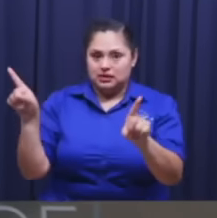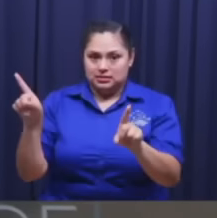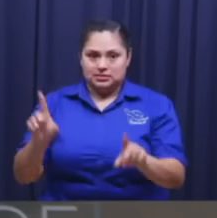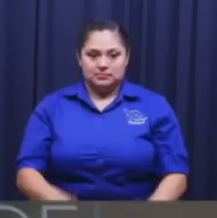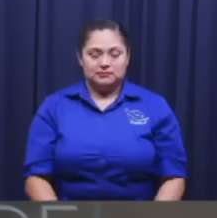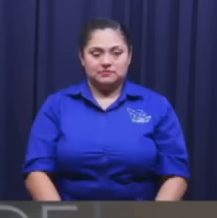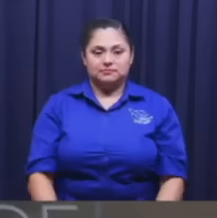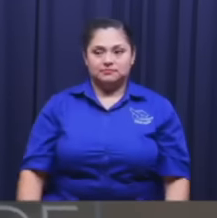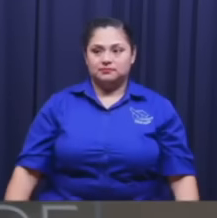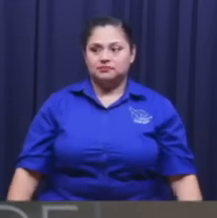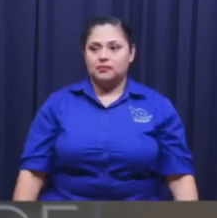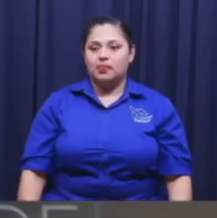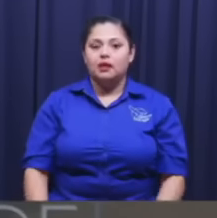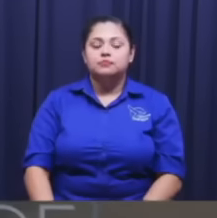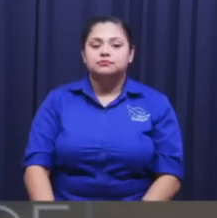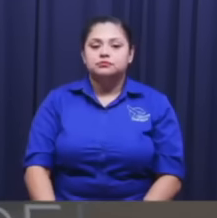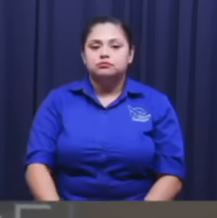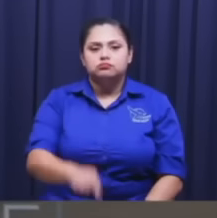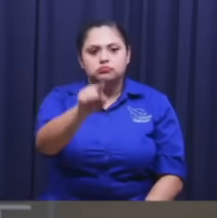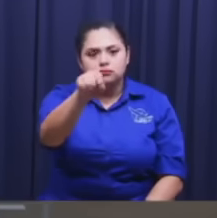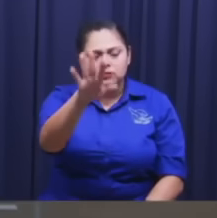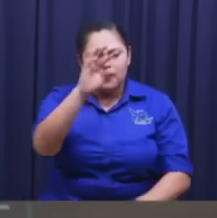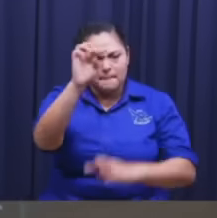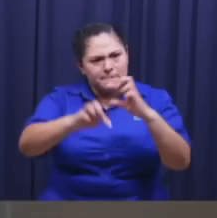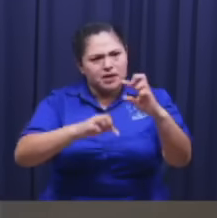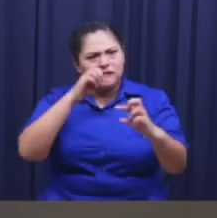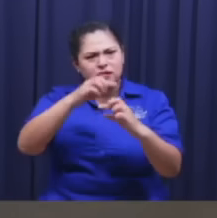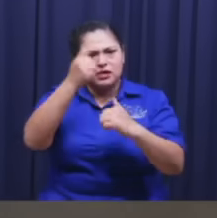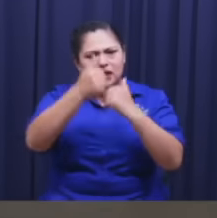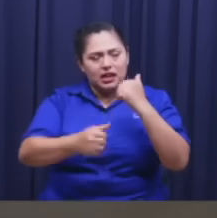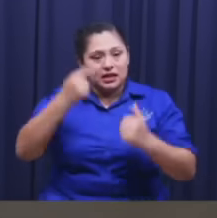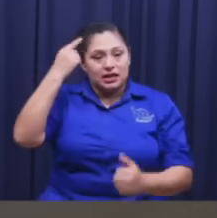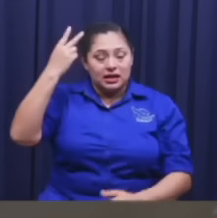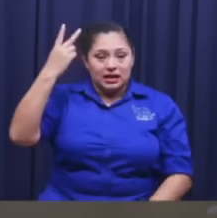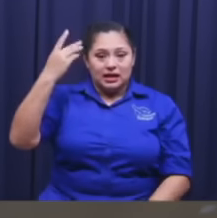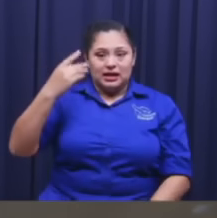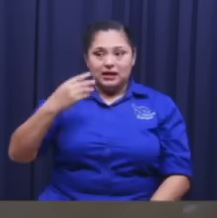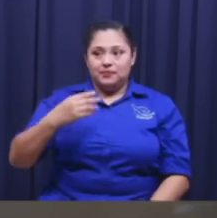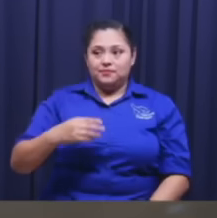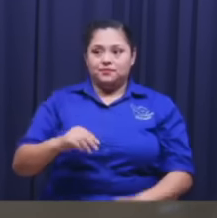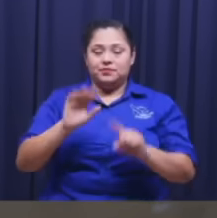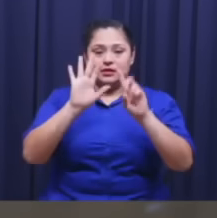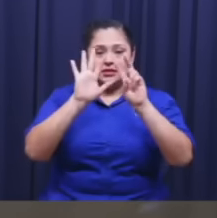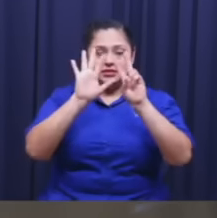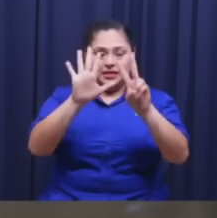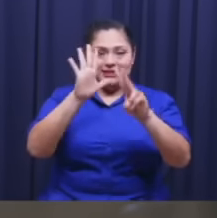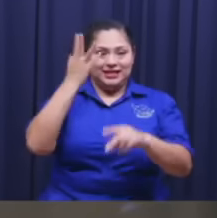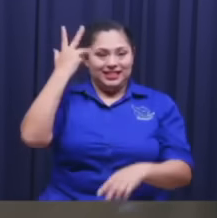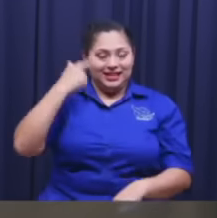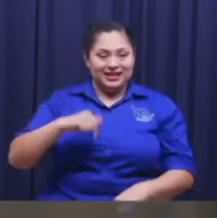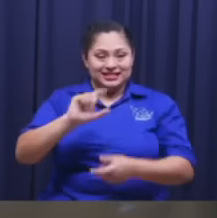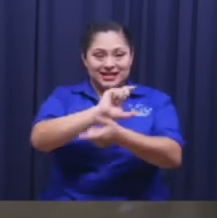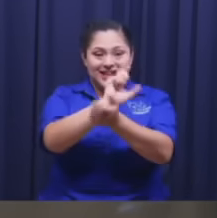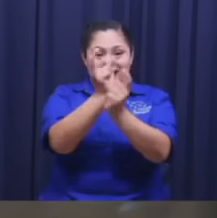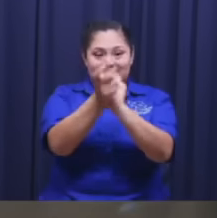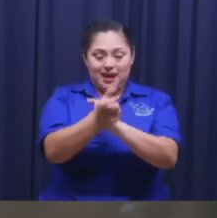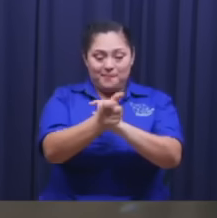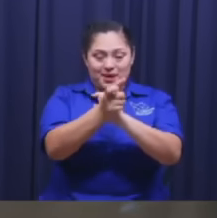especialidades. Y hermano, usted es tan perfecto que cada 7 días cambia de piel sin ser culebra.